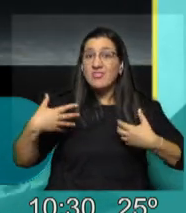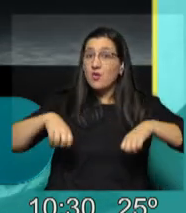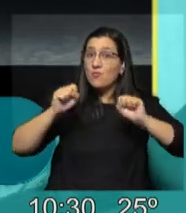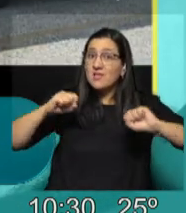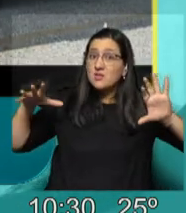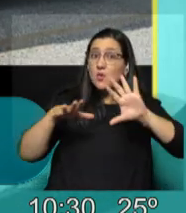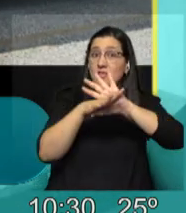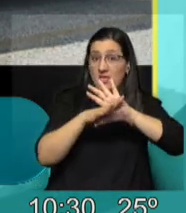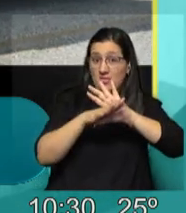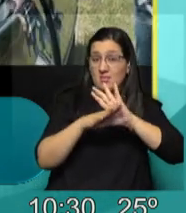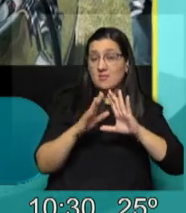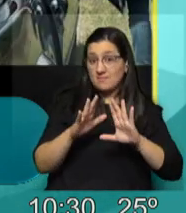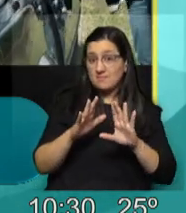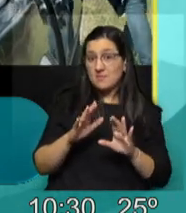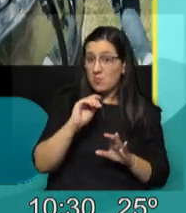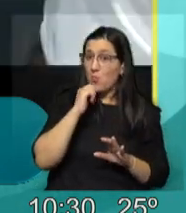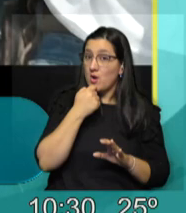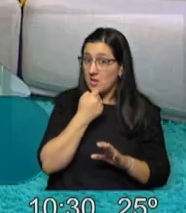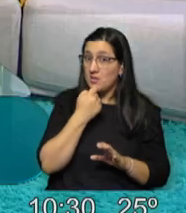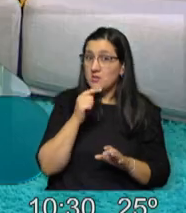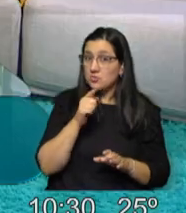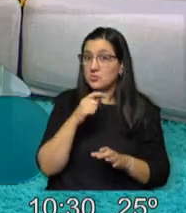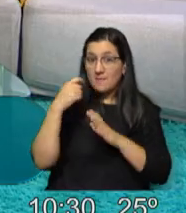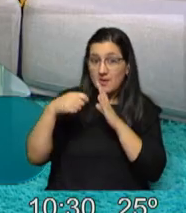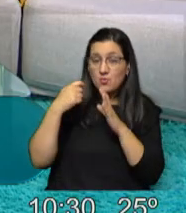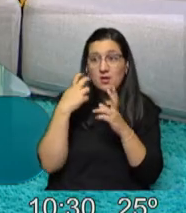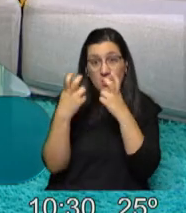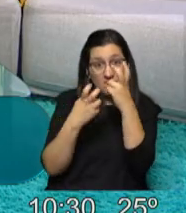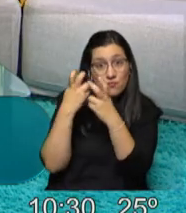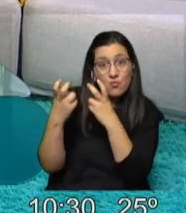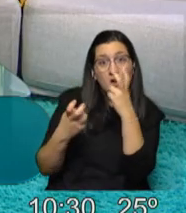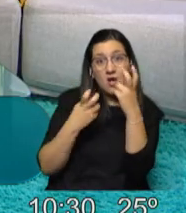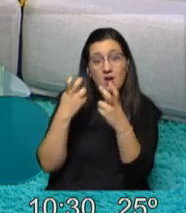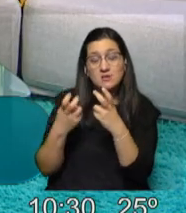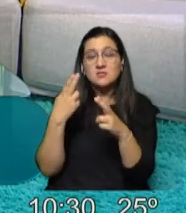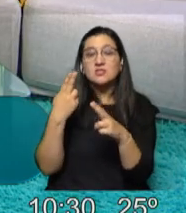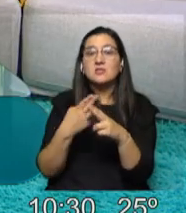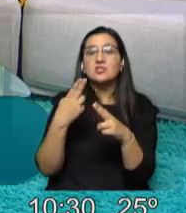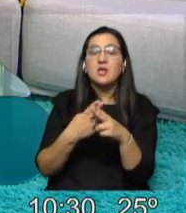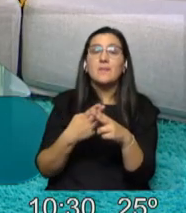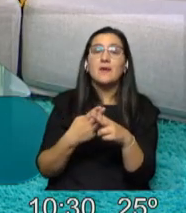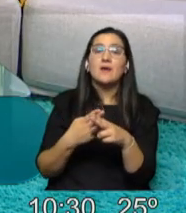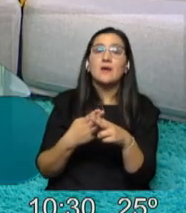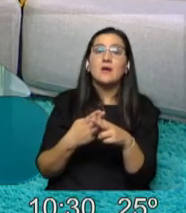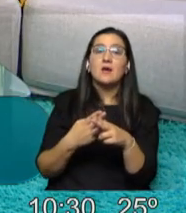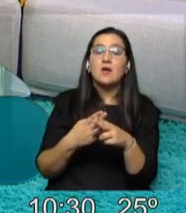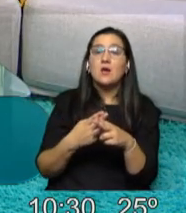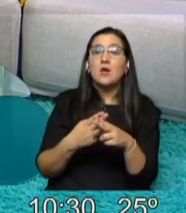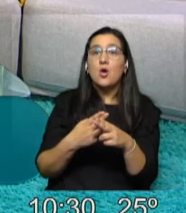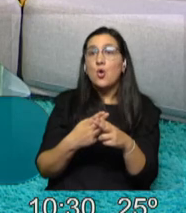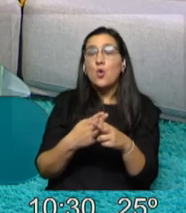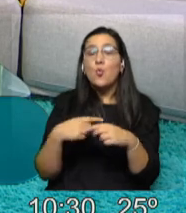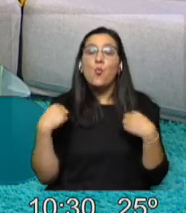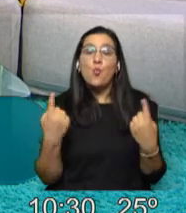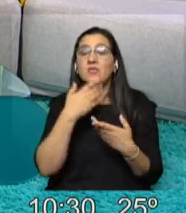el algoritmo no la está tirando. Así que es de ese tipo de... Hay que rascar. Se llama Nuestra Última Aventura. Es